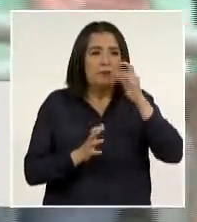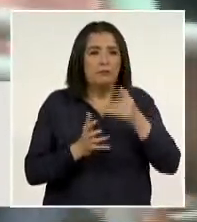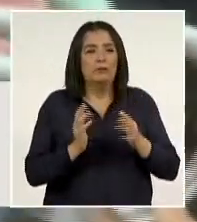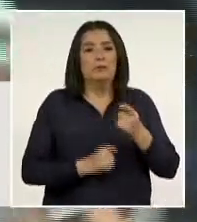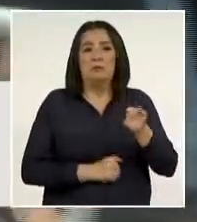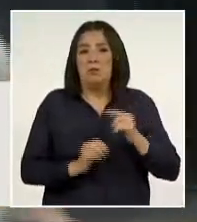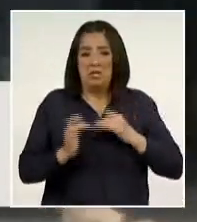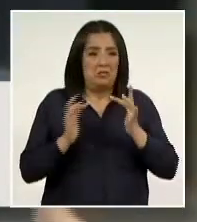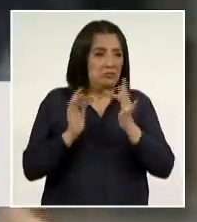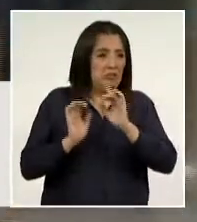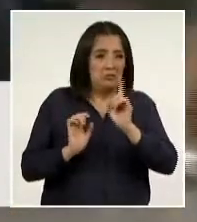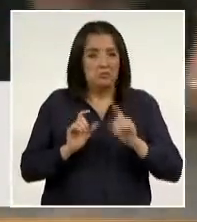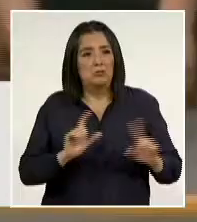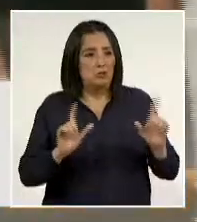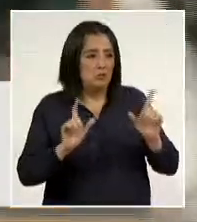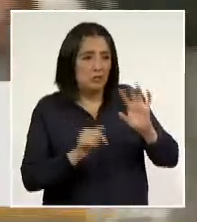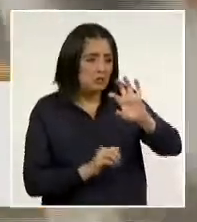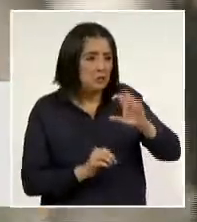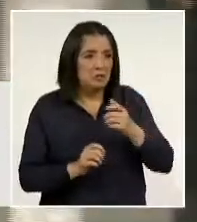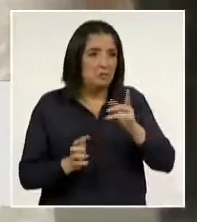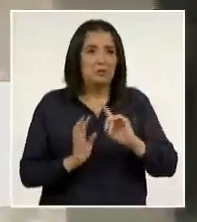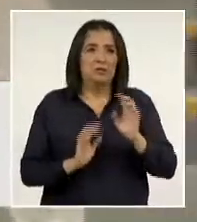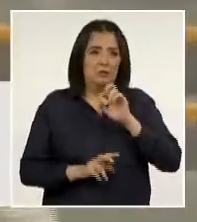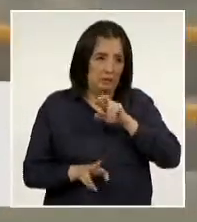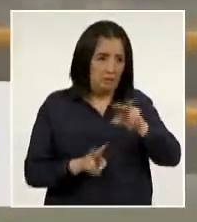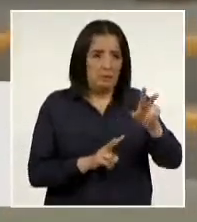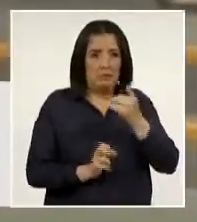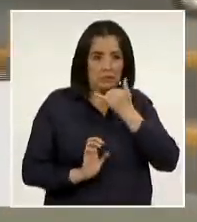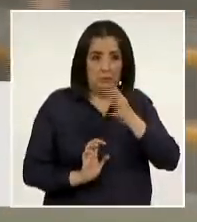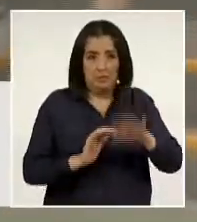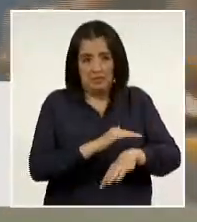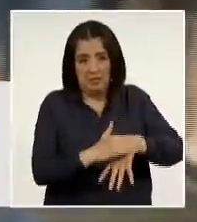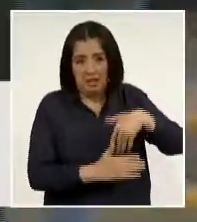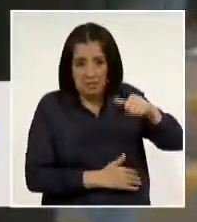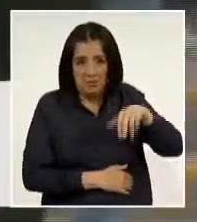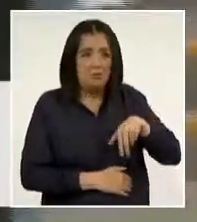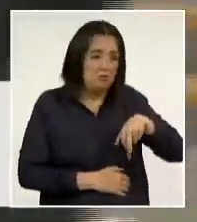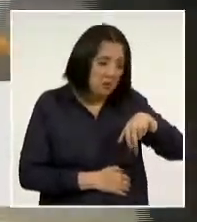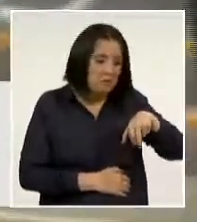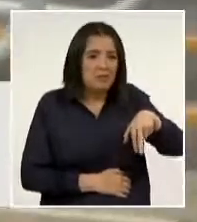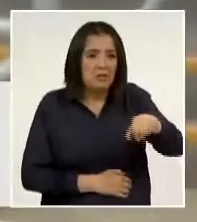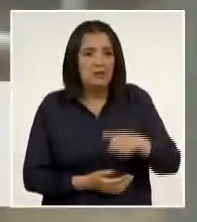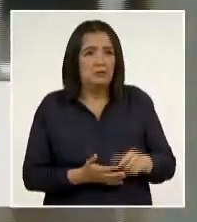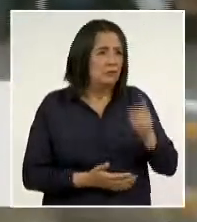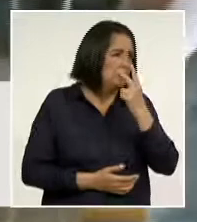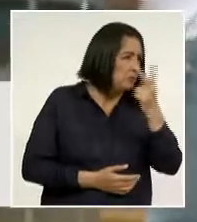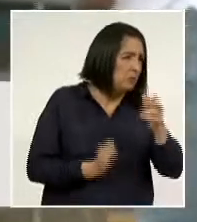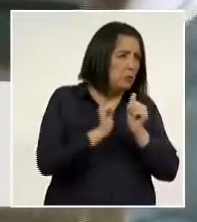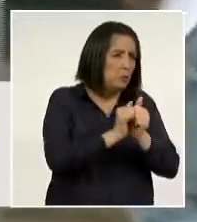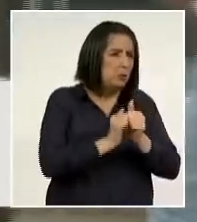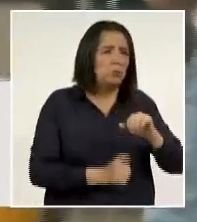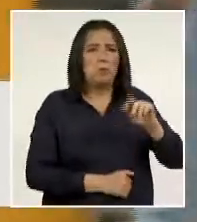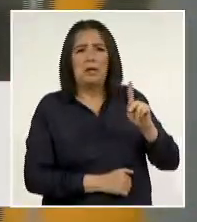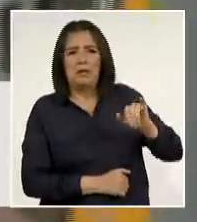comunicándose con los medios. Y en este caso, lo que estamos observando es básicamente todo lo que sucedió. Salió por sus propios medios. Y no lo vemos con Kenji, como en otras oportunidades. No lo